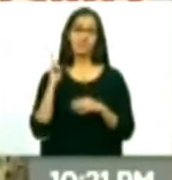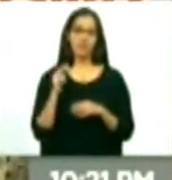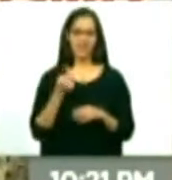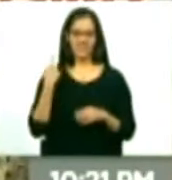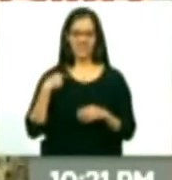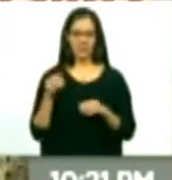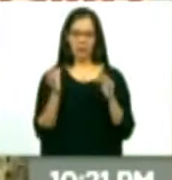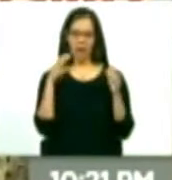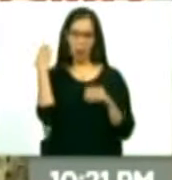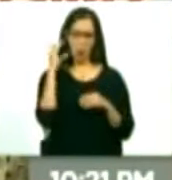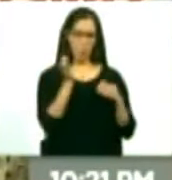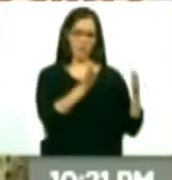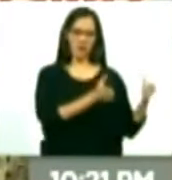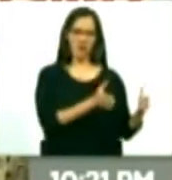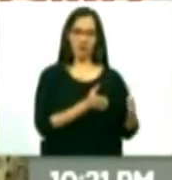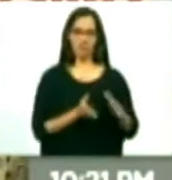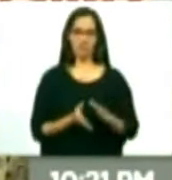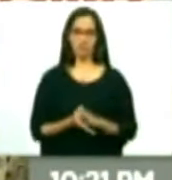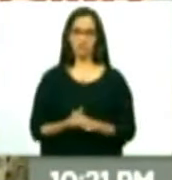al lado.